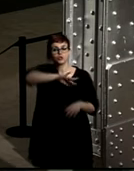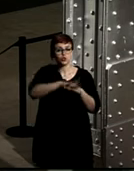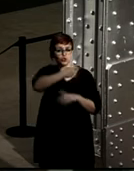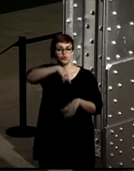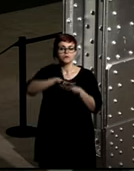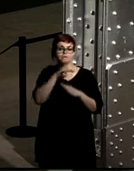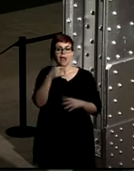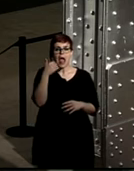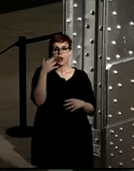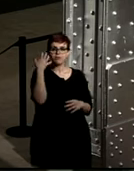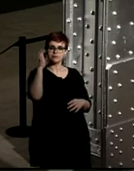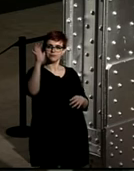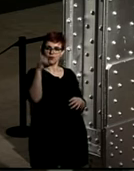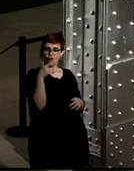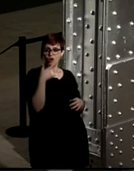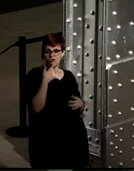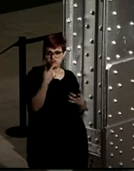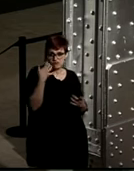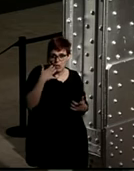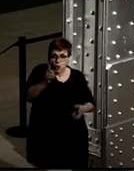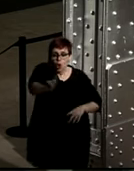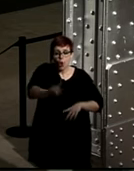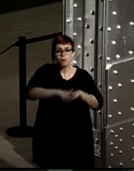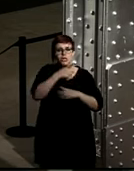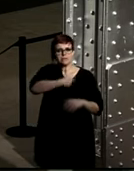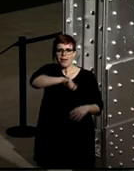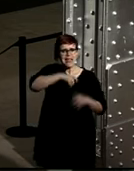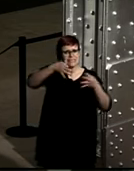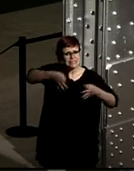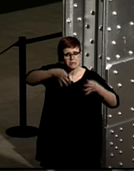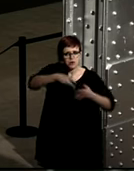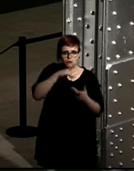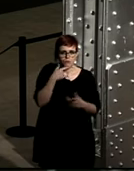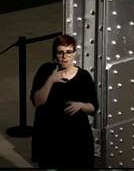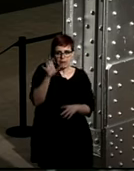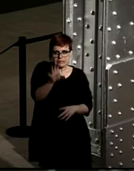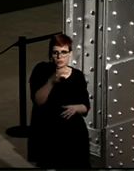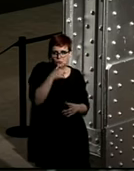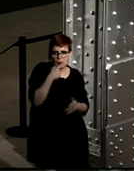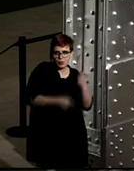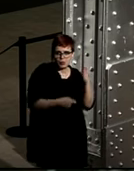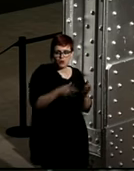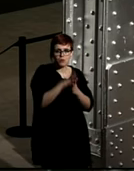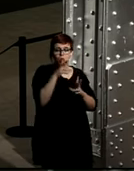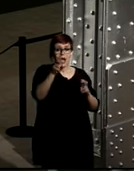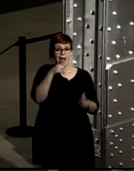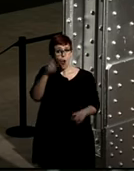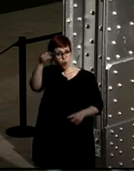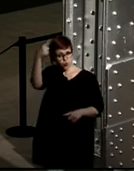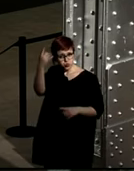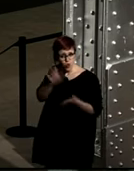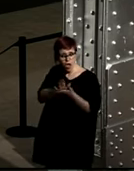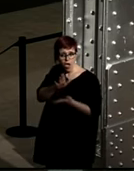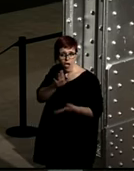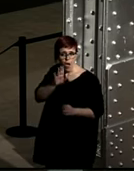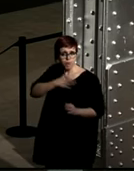España siempre ha sido un país muy duro y muy ingrato con sus expresiones culturales y